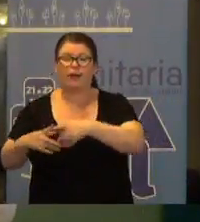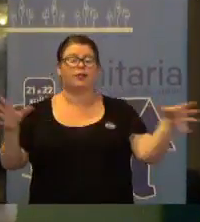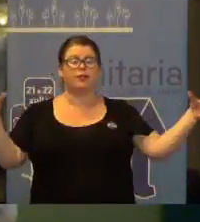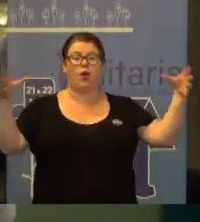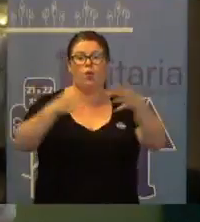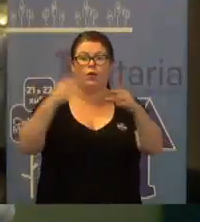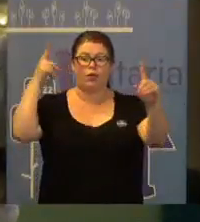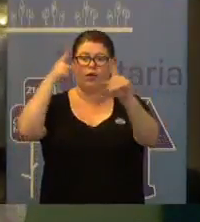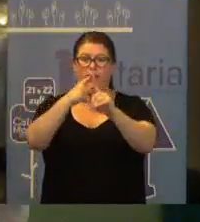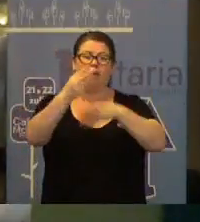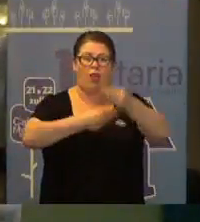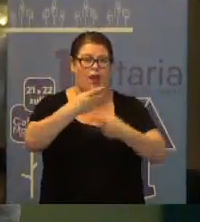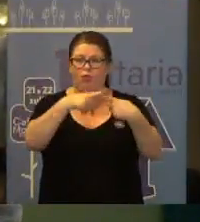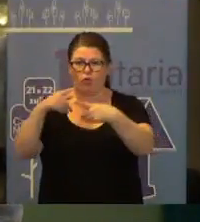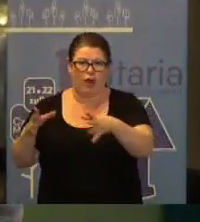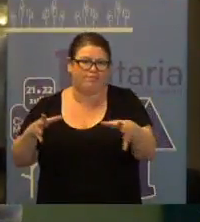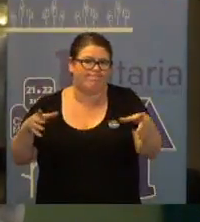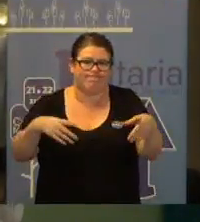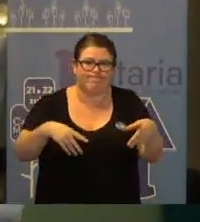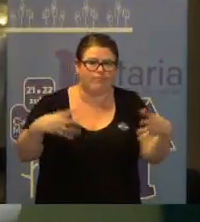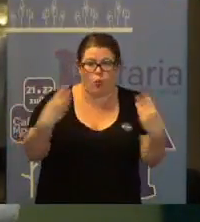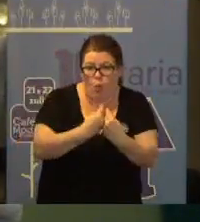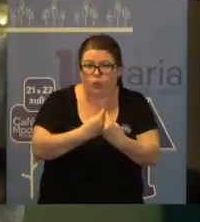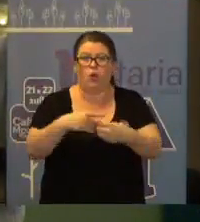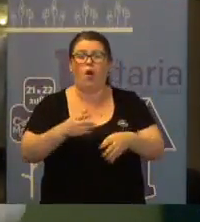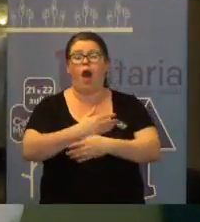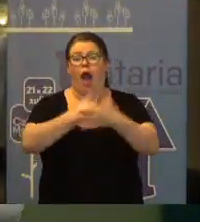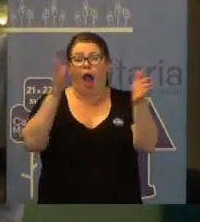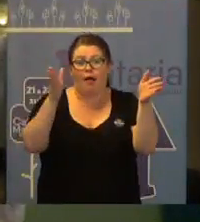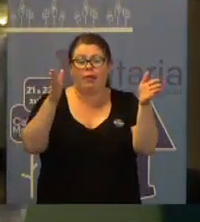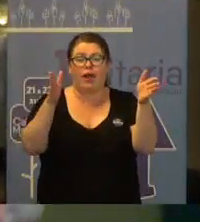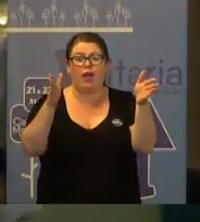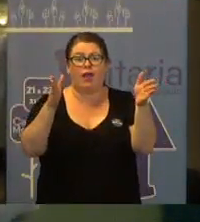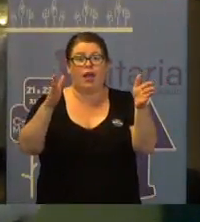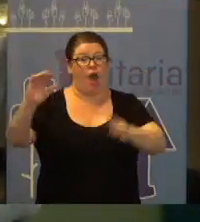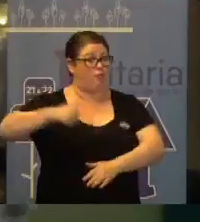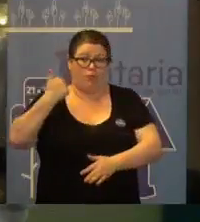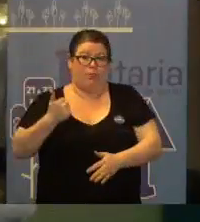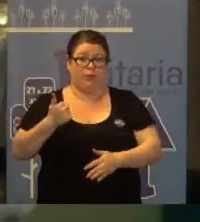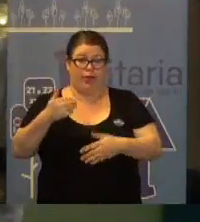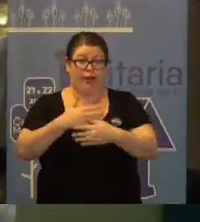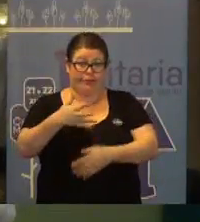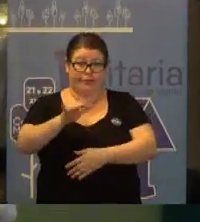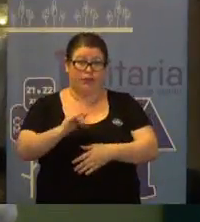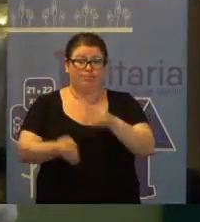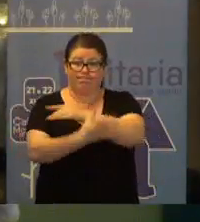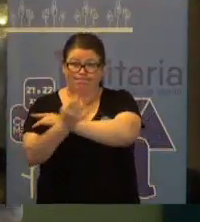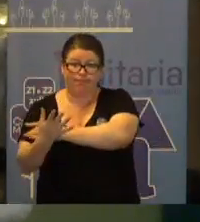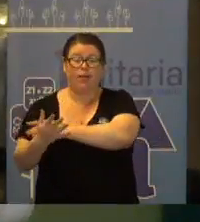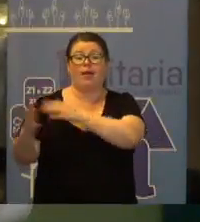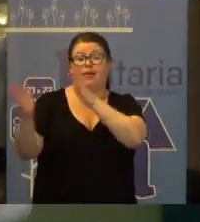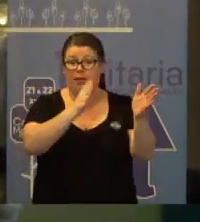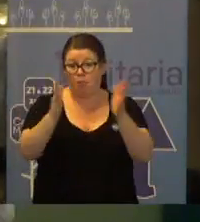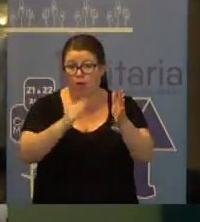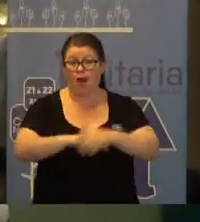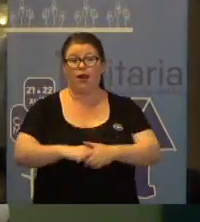xuntan para facer algo en común nun momento determinado abre unha ventana de oportunidade que é temporal e que se non